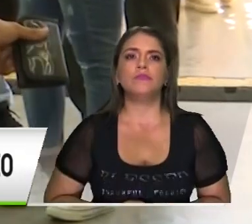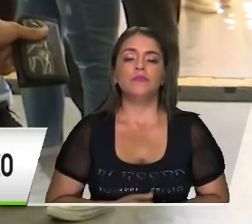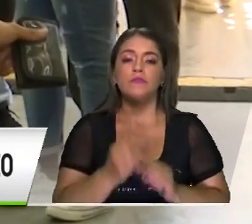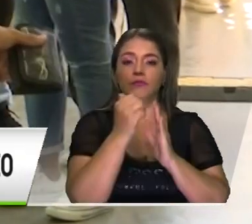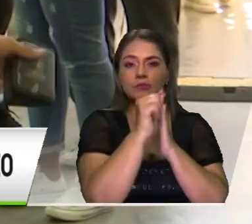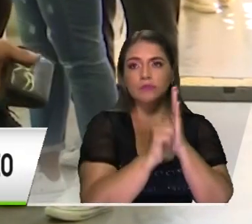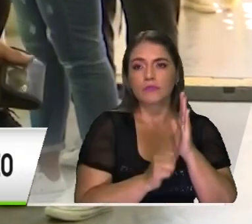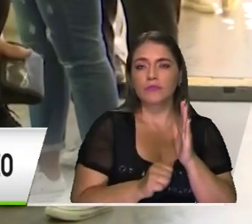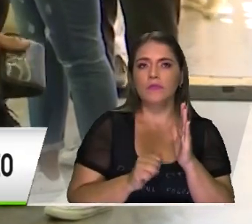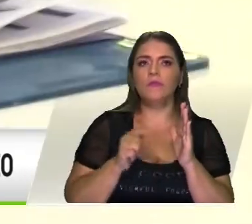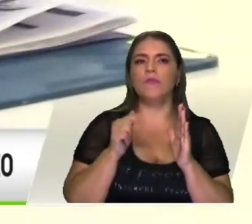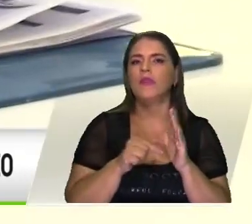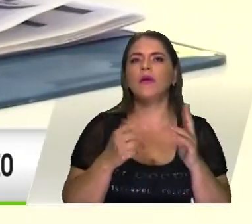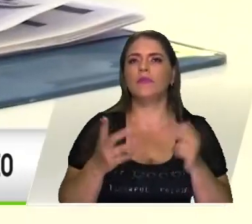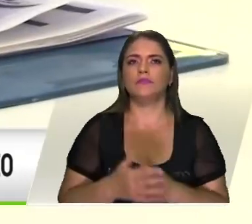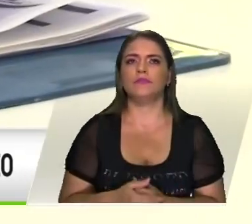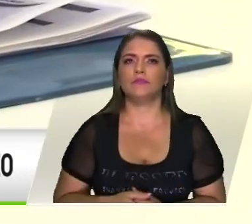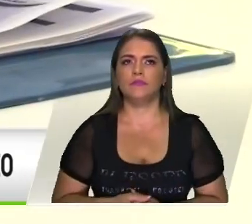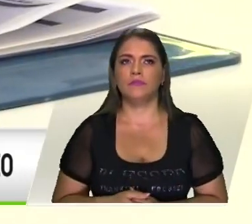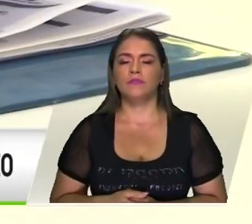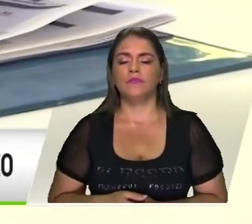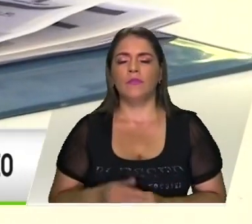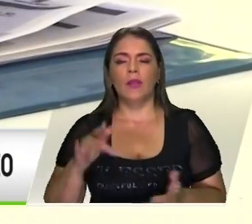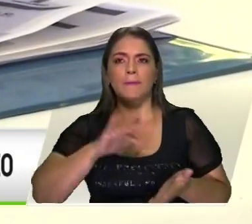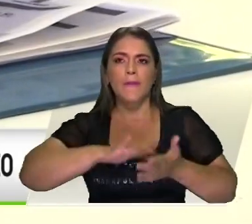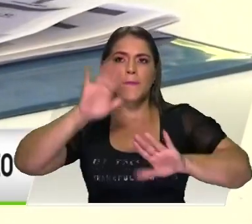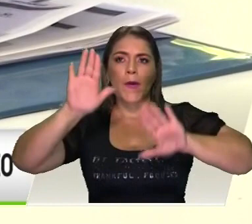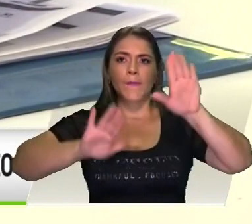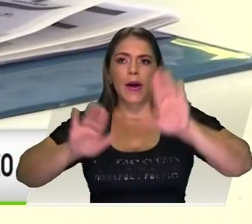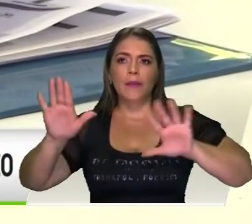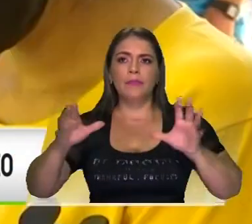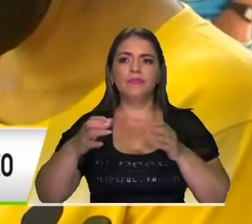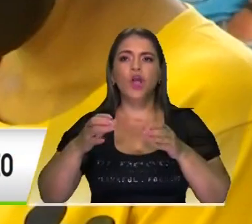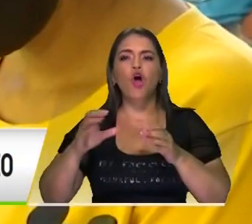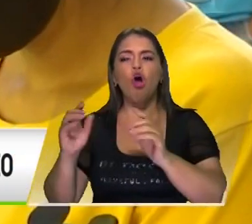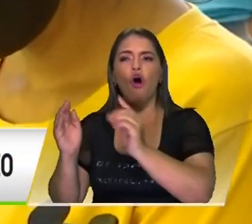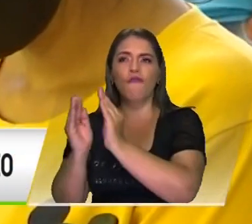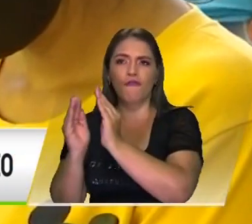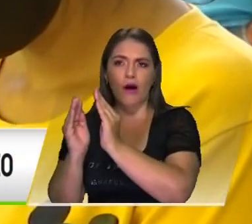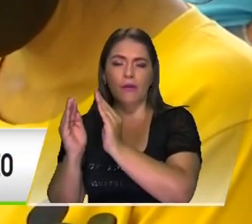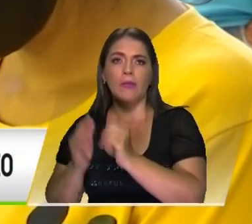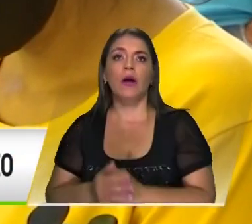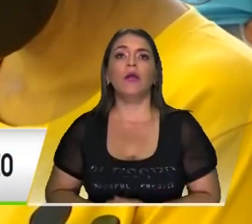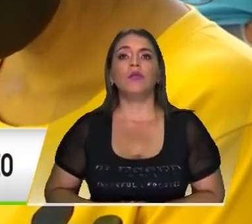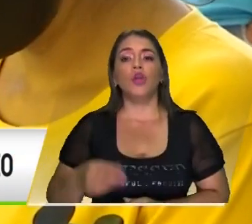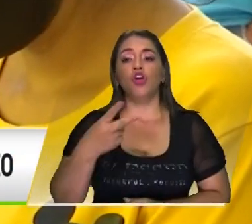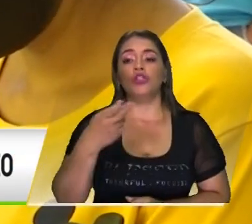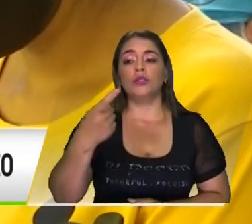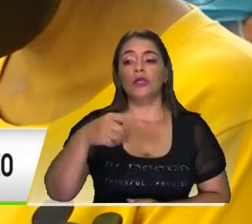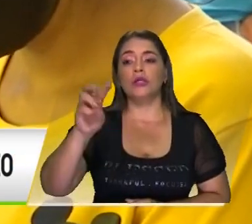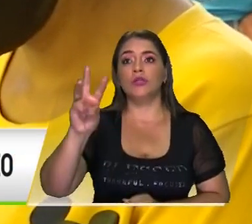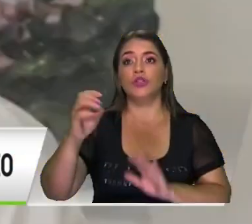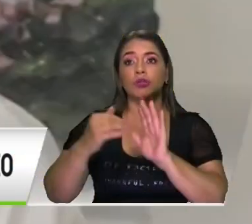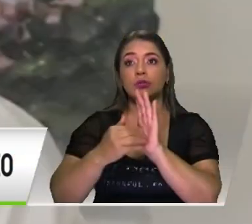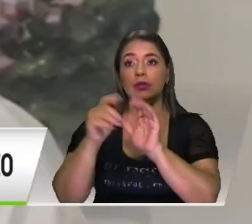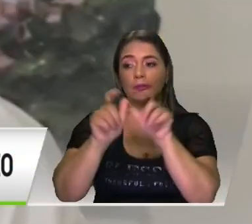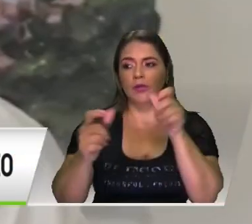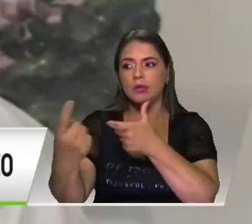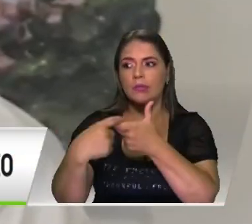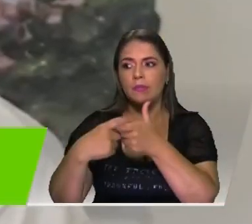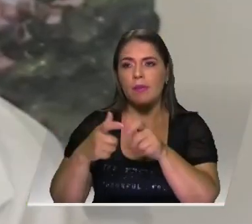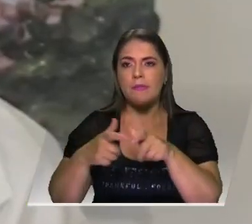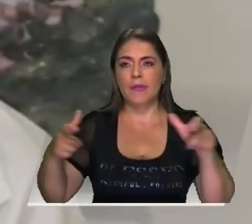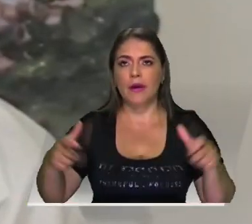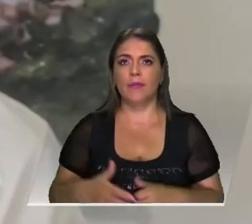incluye programas de mentoría en los que han participado, para el caso de Confama, más de 218 mil personas. En